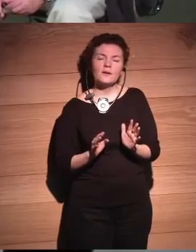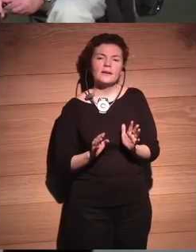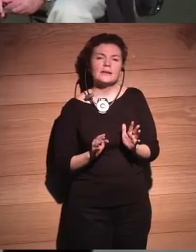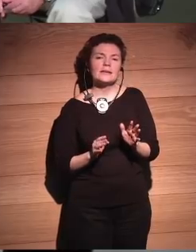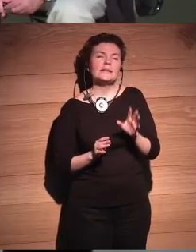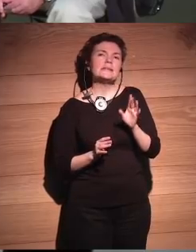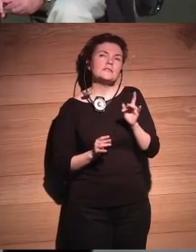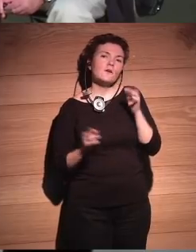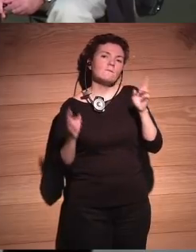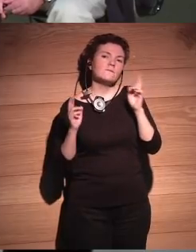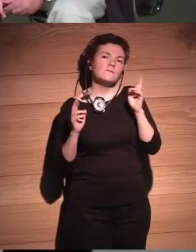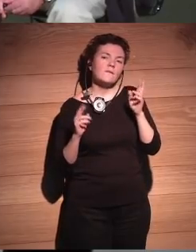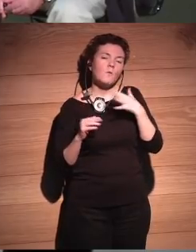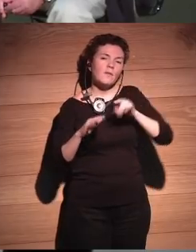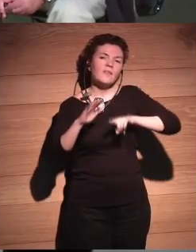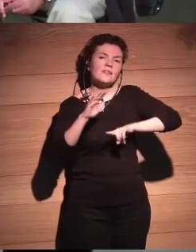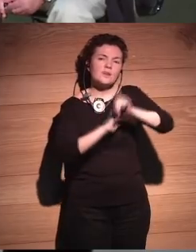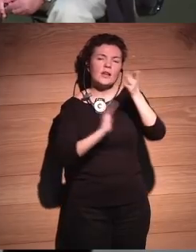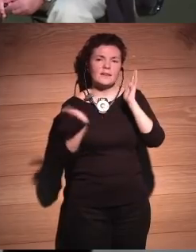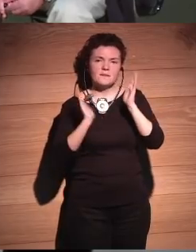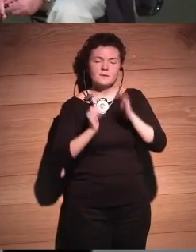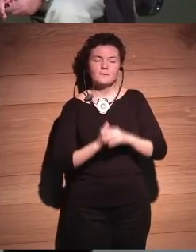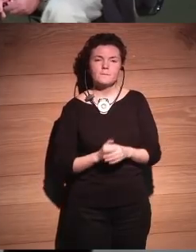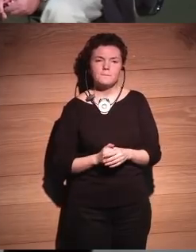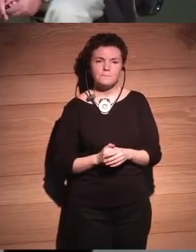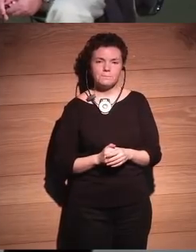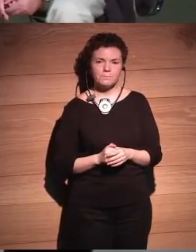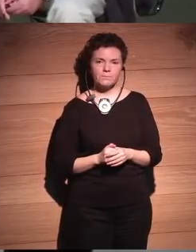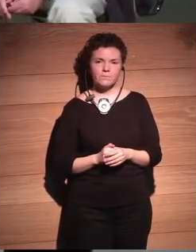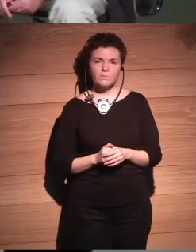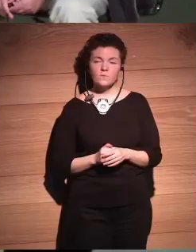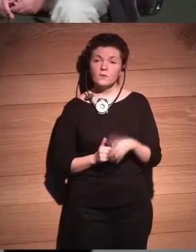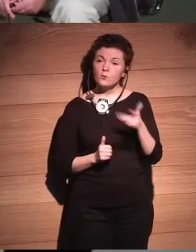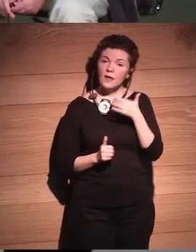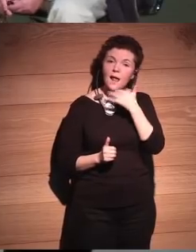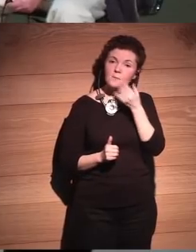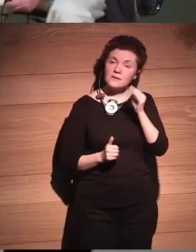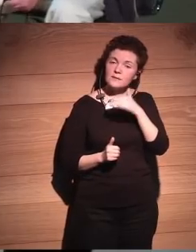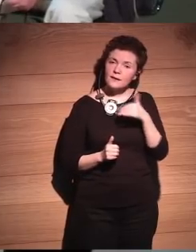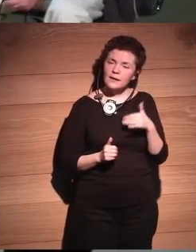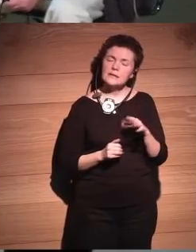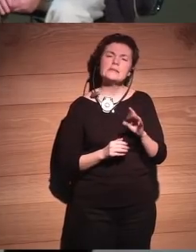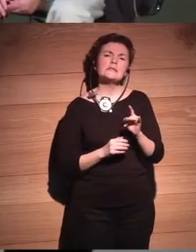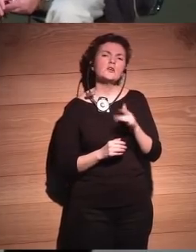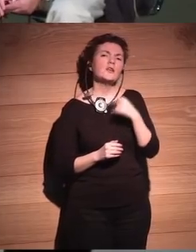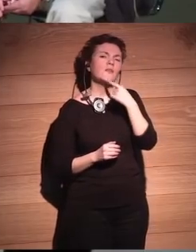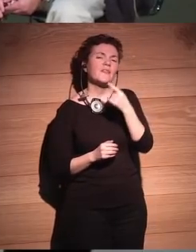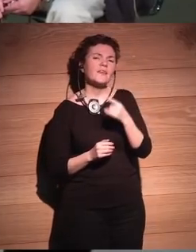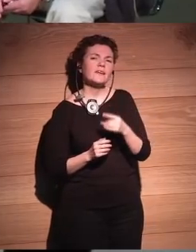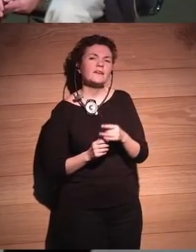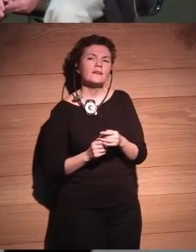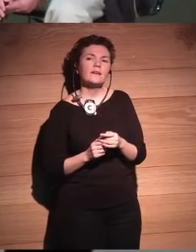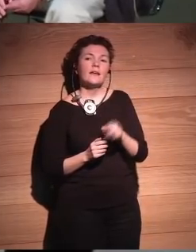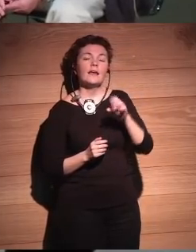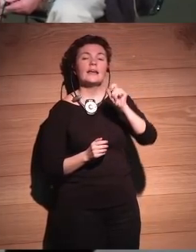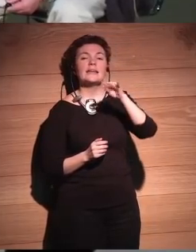sí que espero que podamos desarrollar tratamientos. Ras, ¿quieres decir algo? Pues quiero decir que